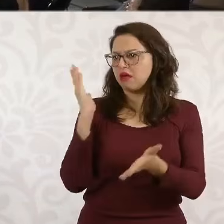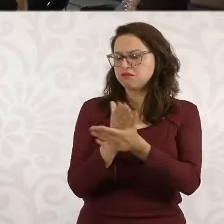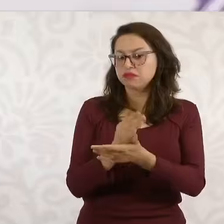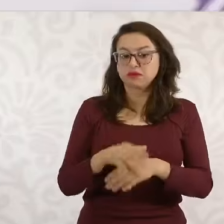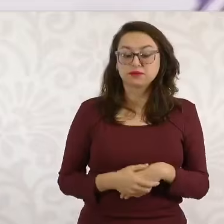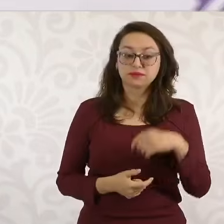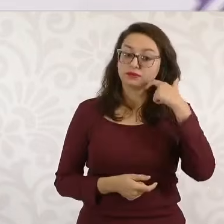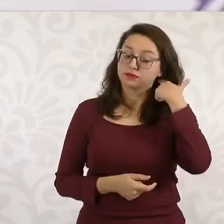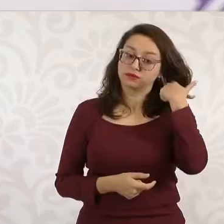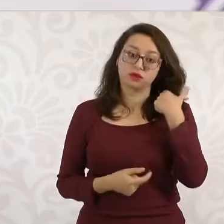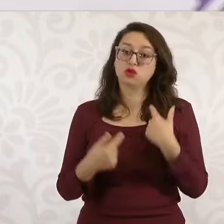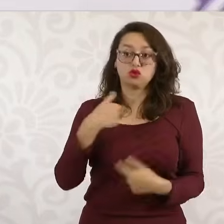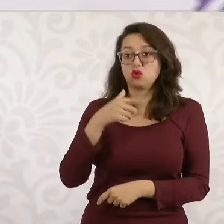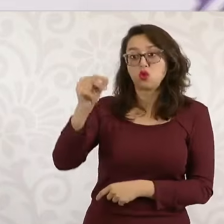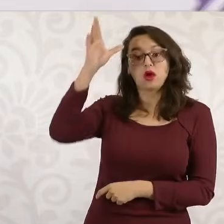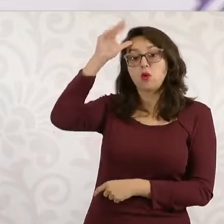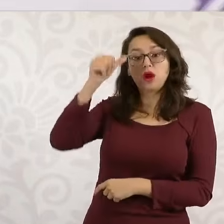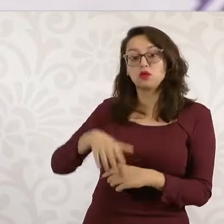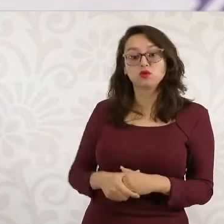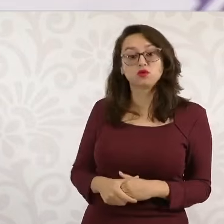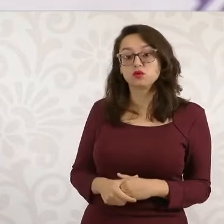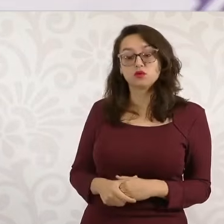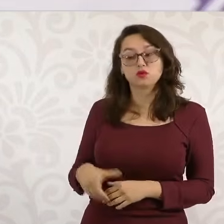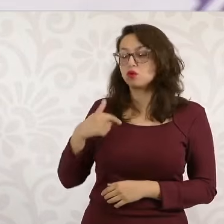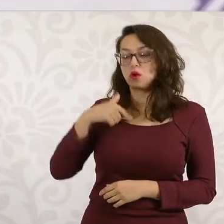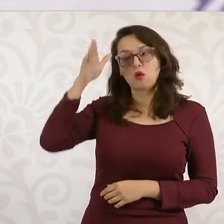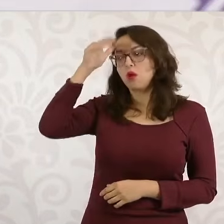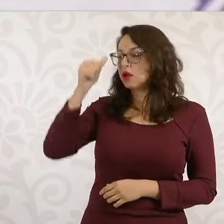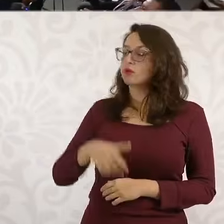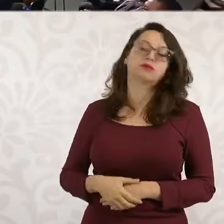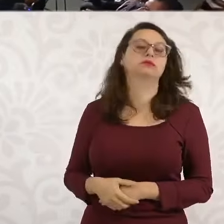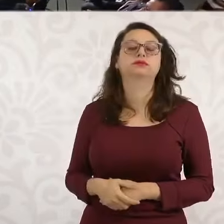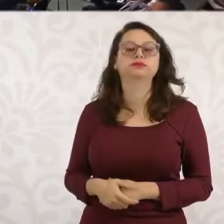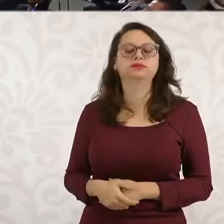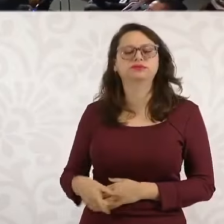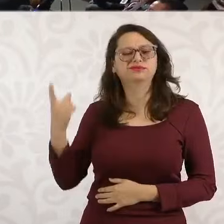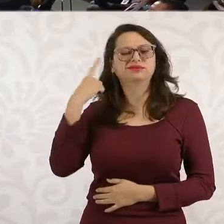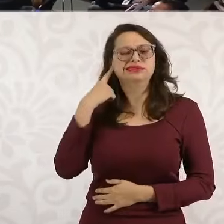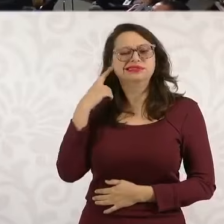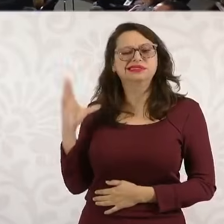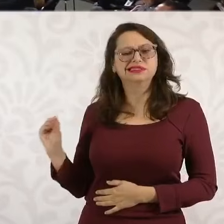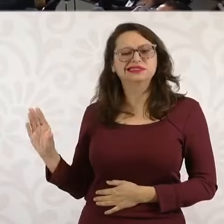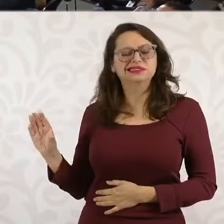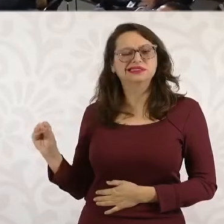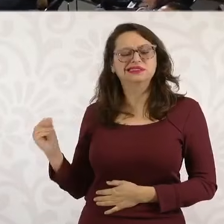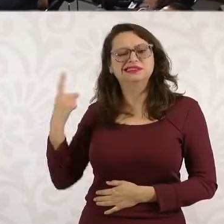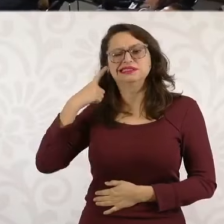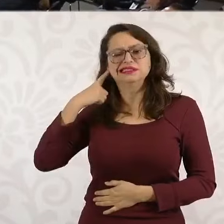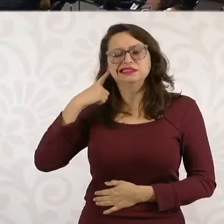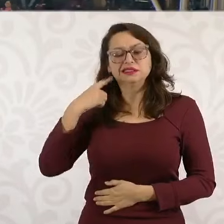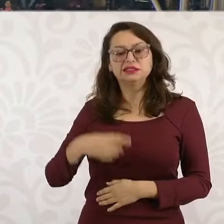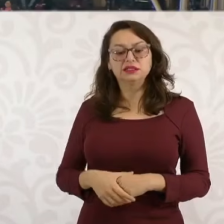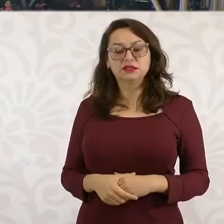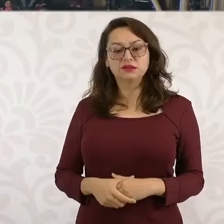no, yo no estoy de acuerdo en que exista el fuero. Pero hay muchos funcionarios federales, estatales y